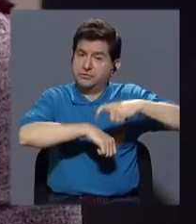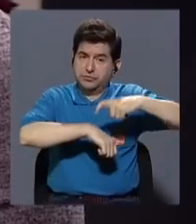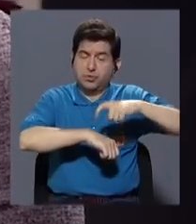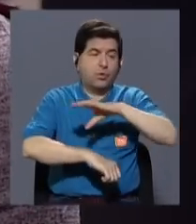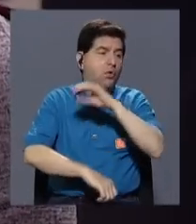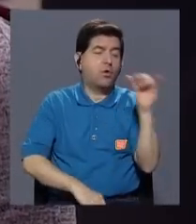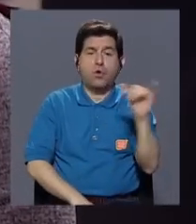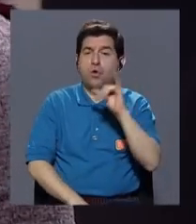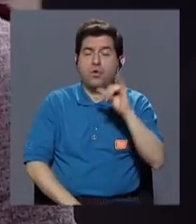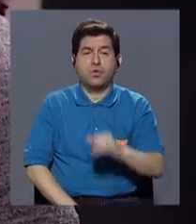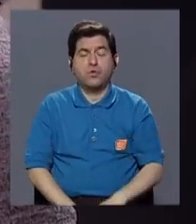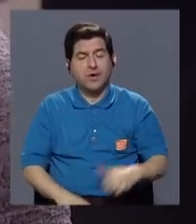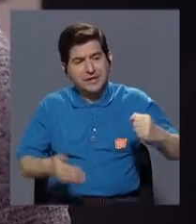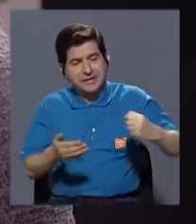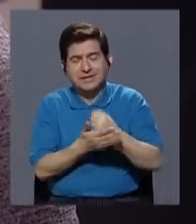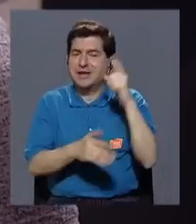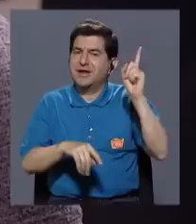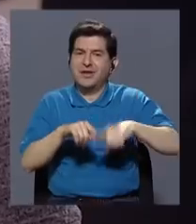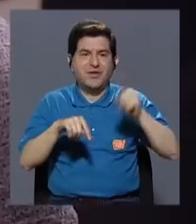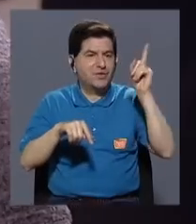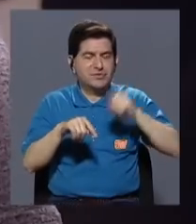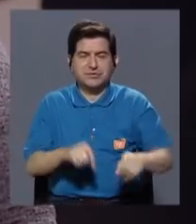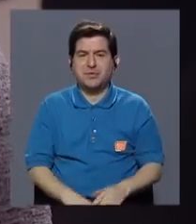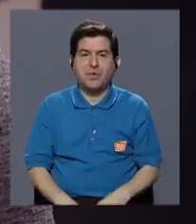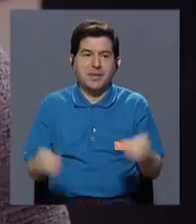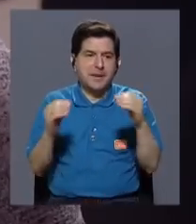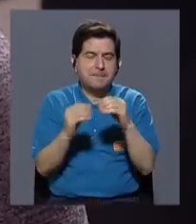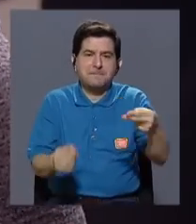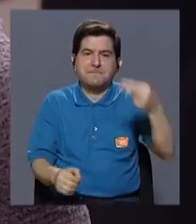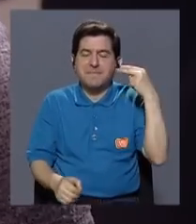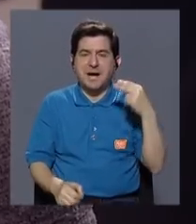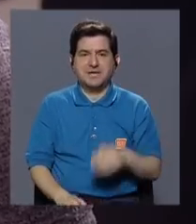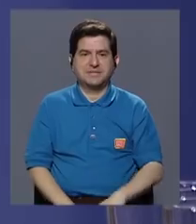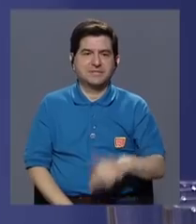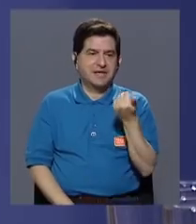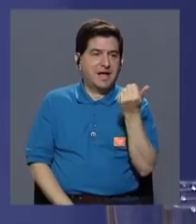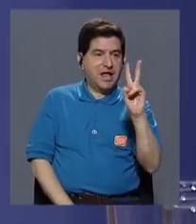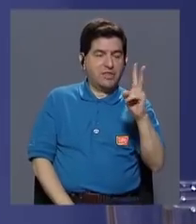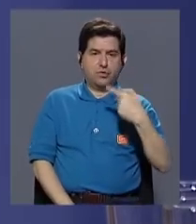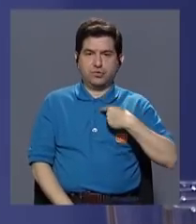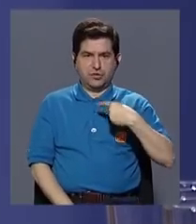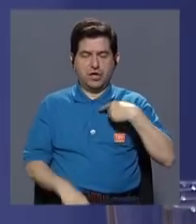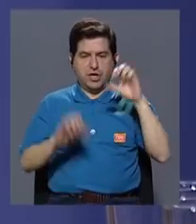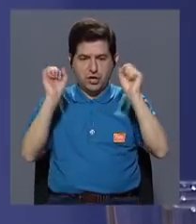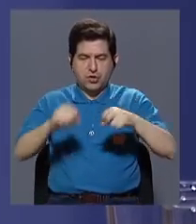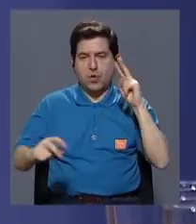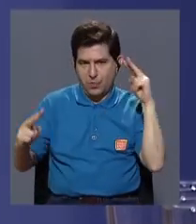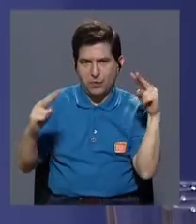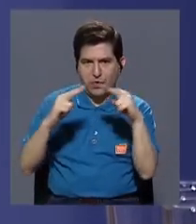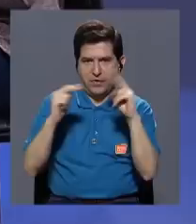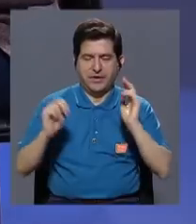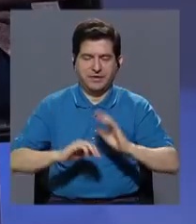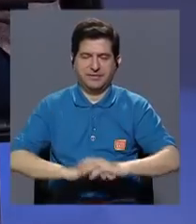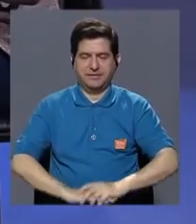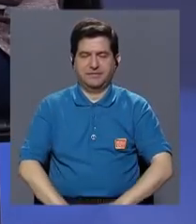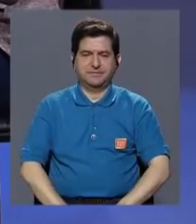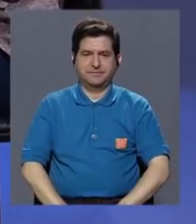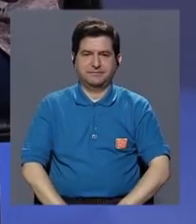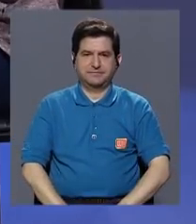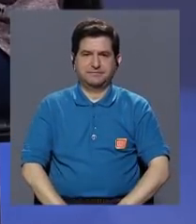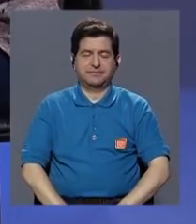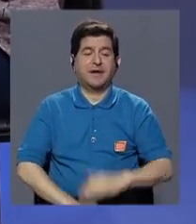como también desgraciadamente porque no puede ser posible que hayan más historias que estas 12 y que yo las haya conocido entonces